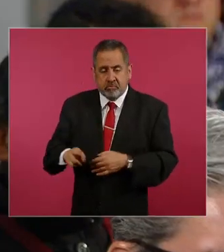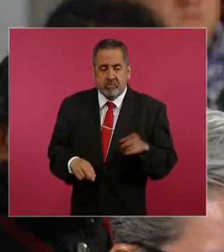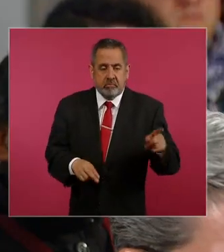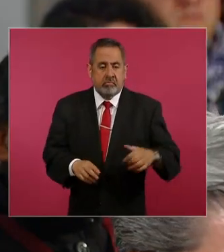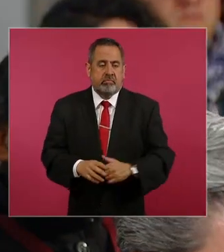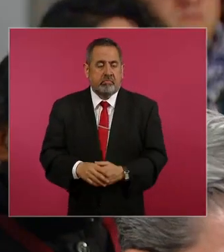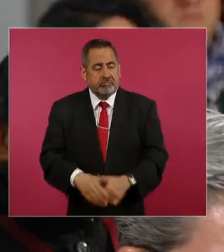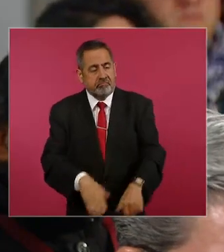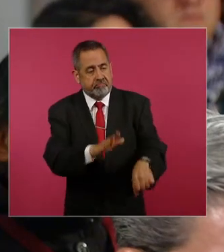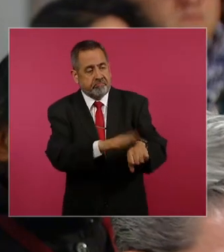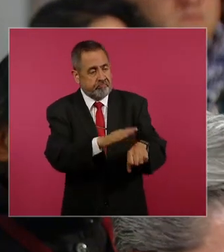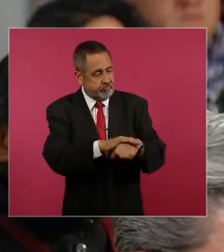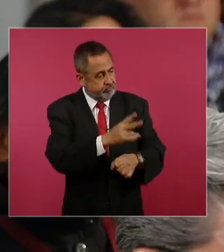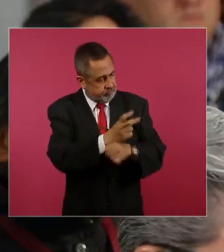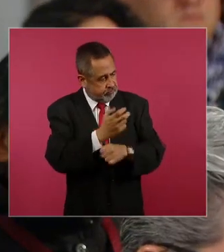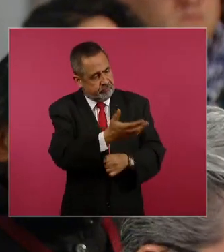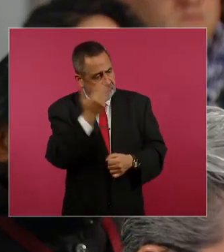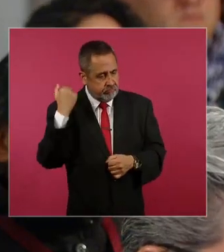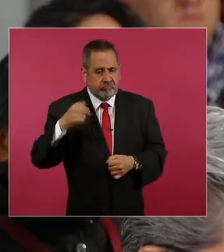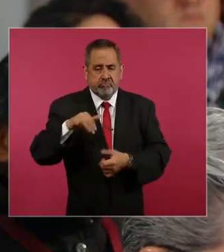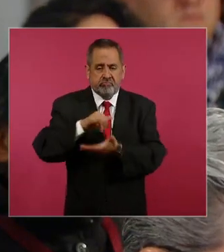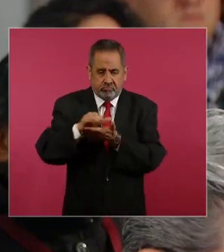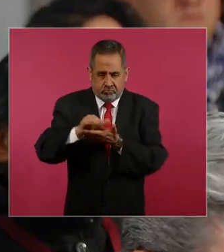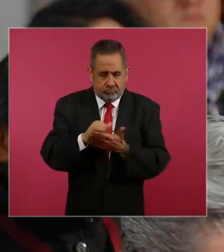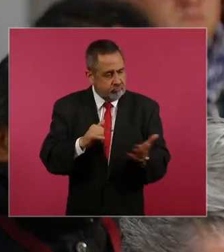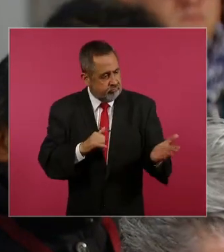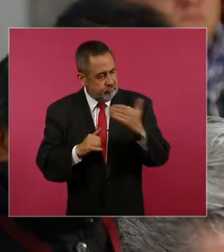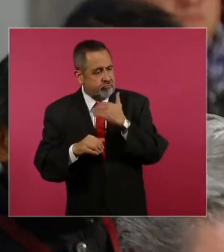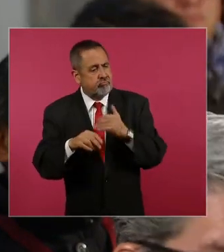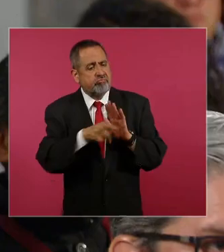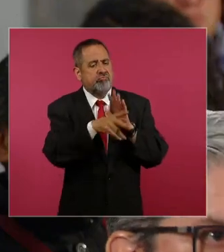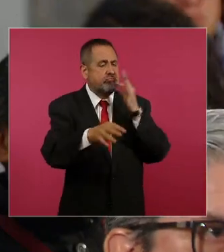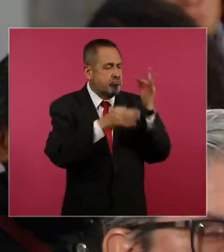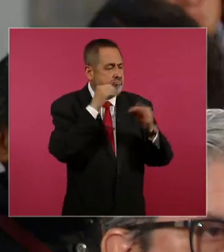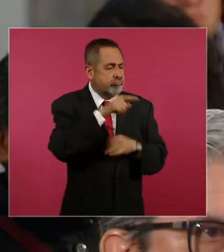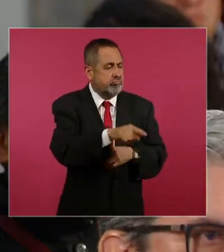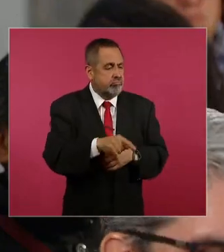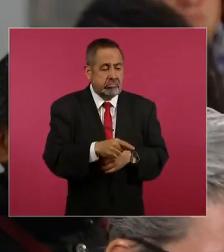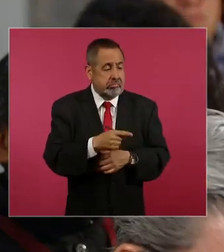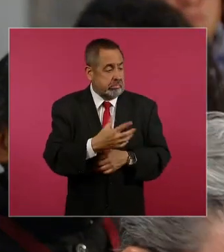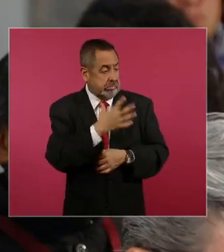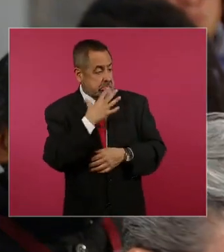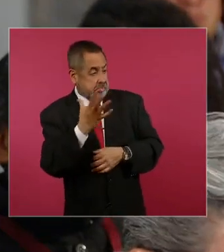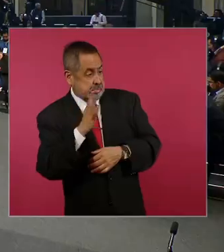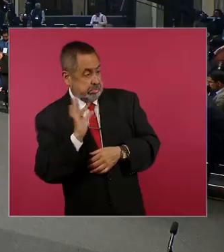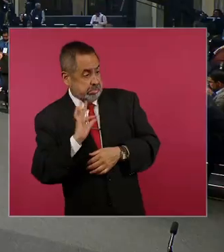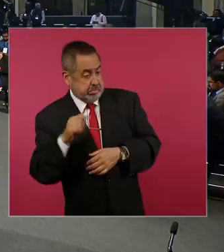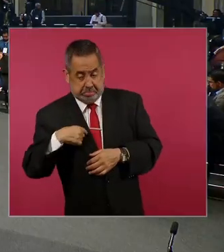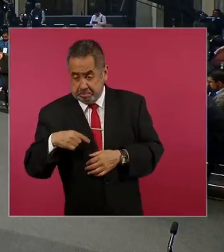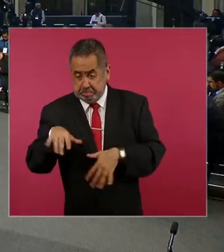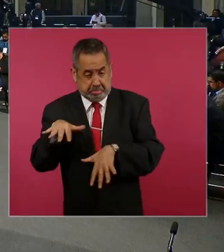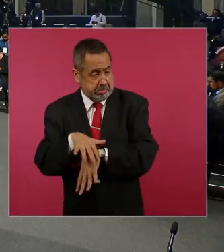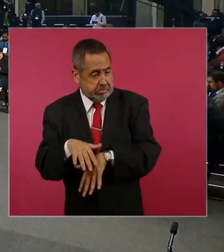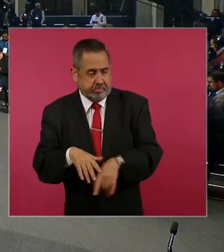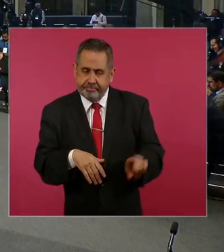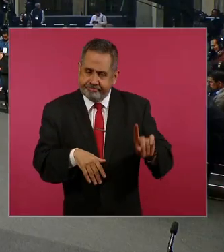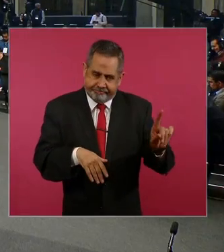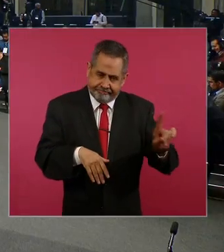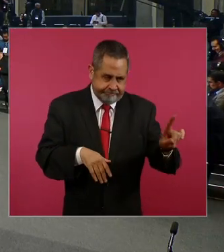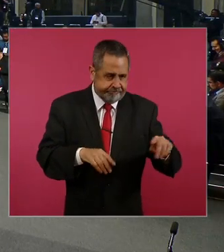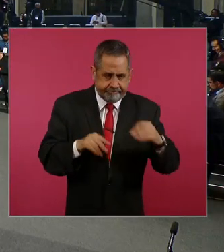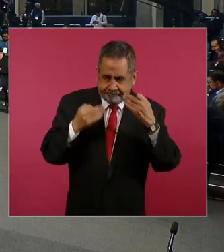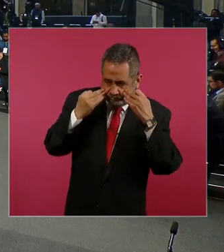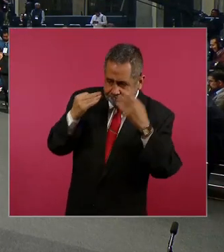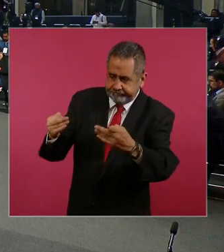La invitamos a Nueva York, a usted y otros medios que minimizan nuestras acciones o desacreditan